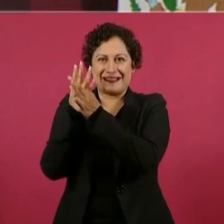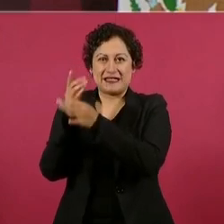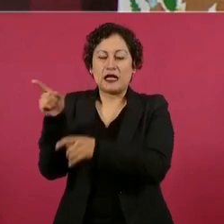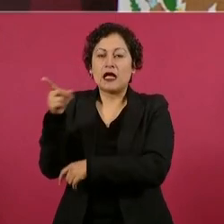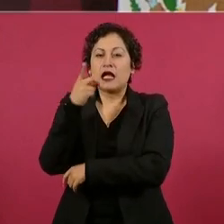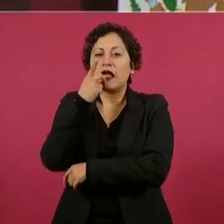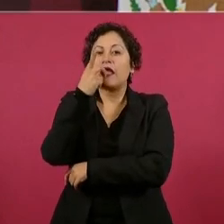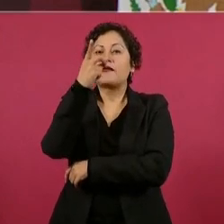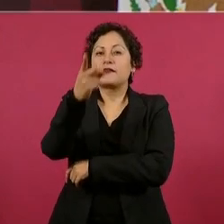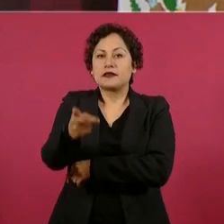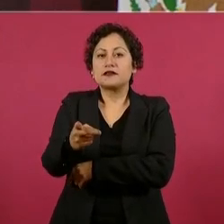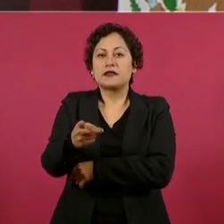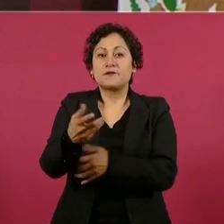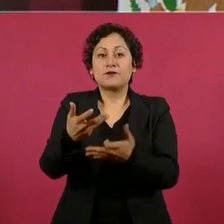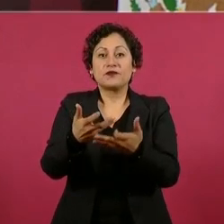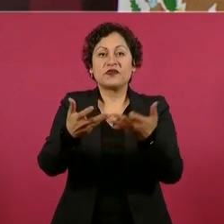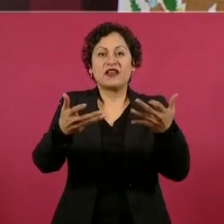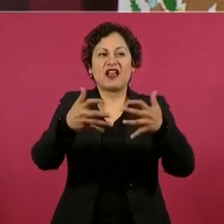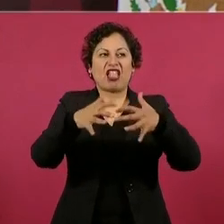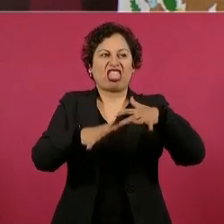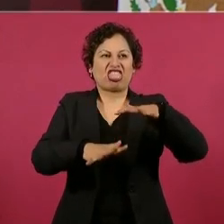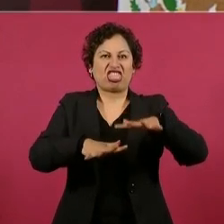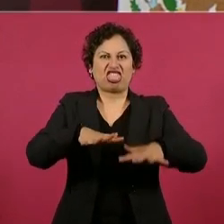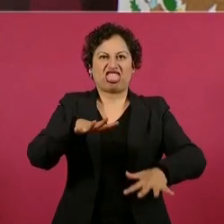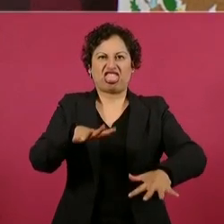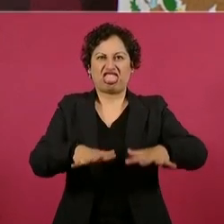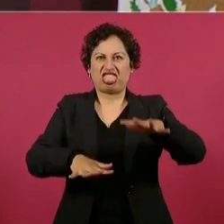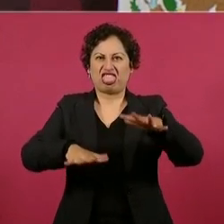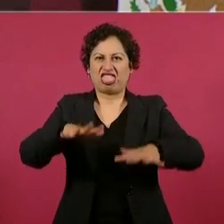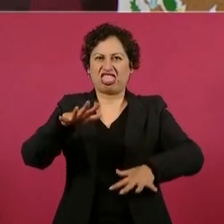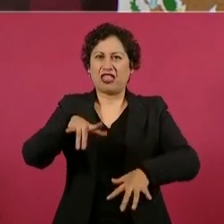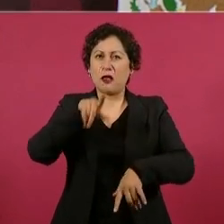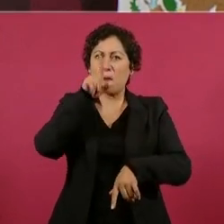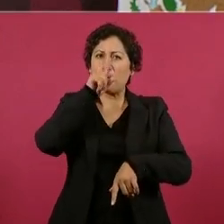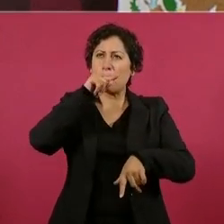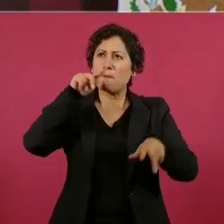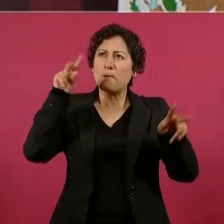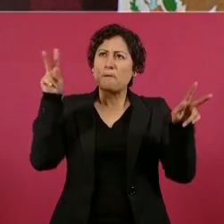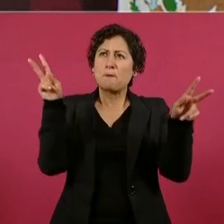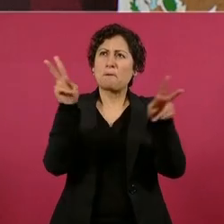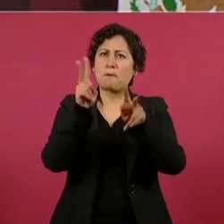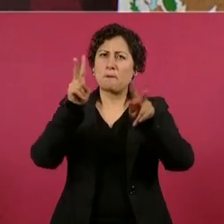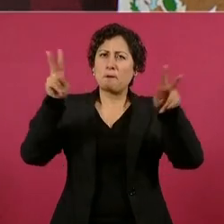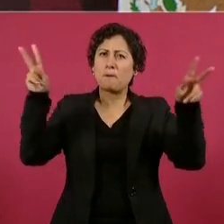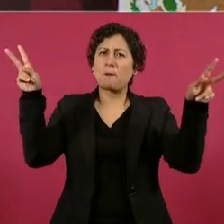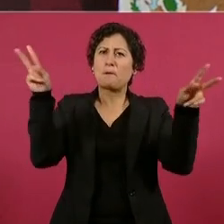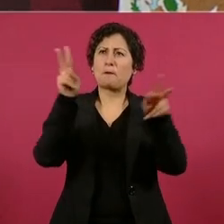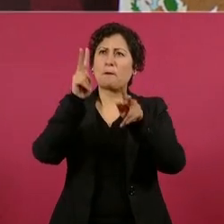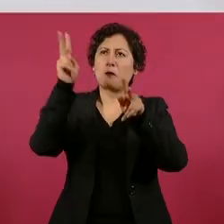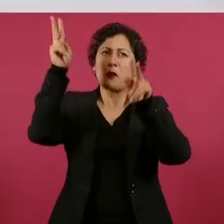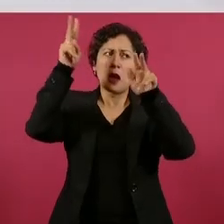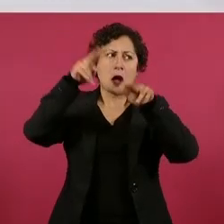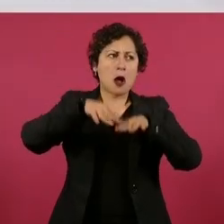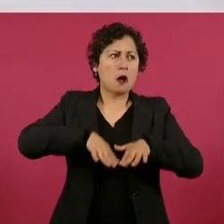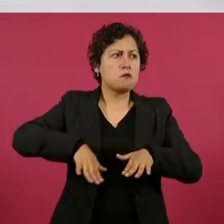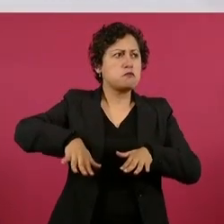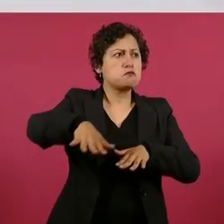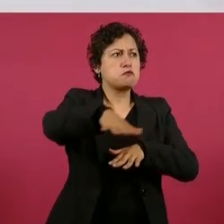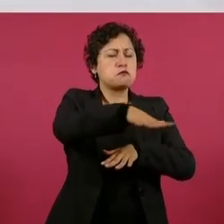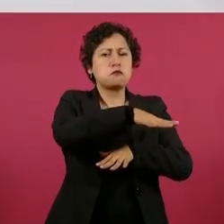y no se manchan. Mi plumaje es de esos.